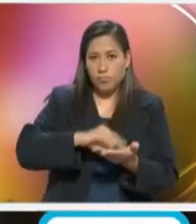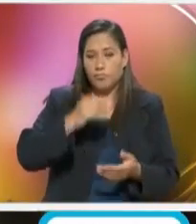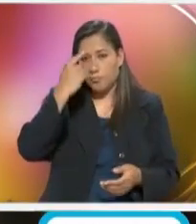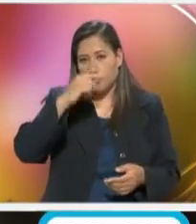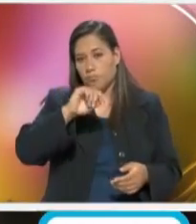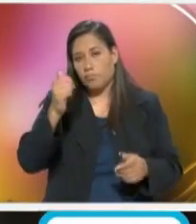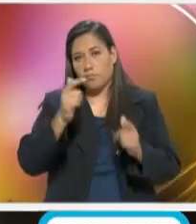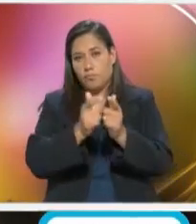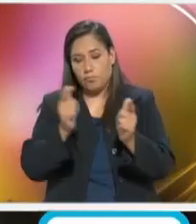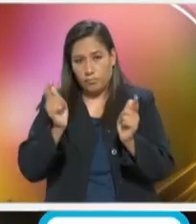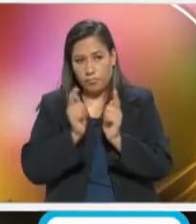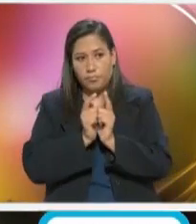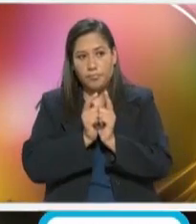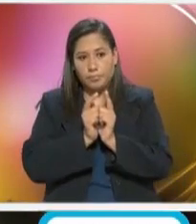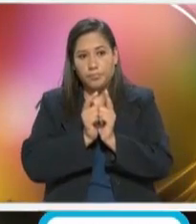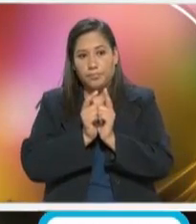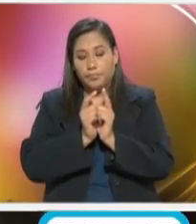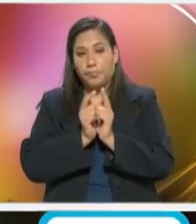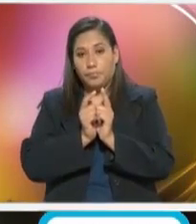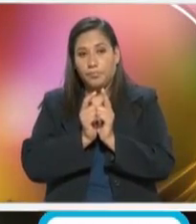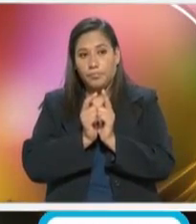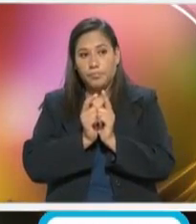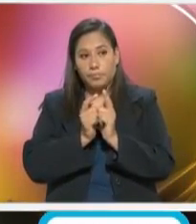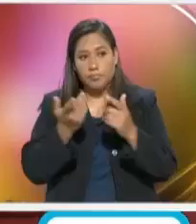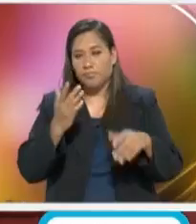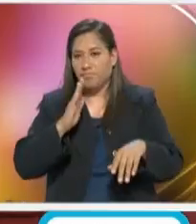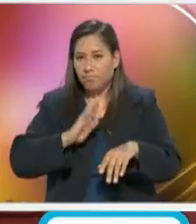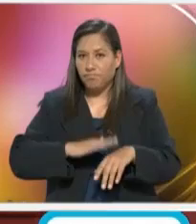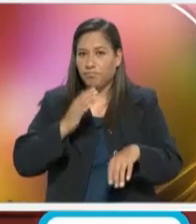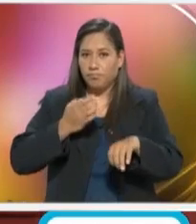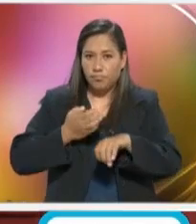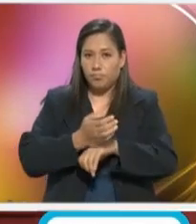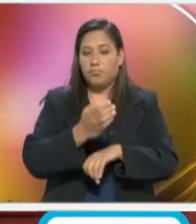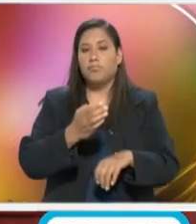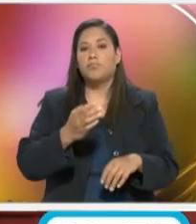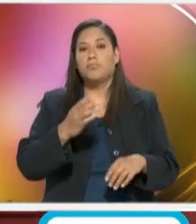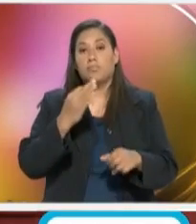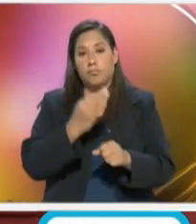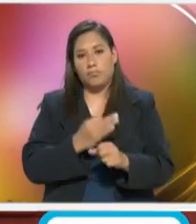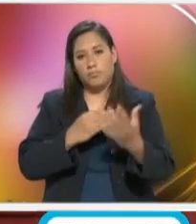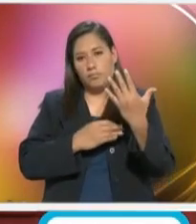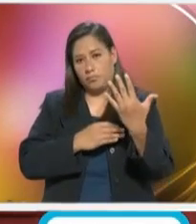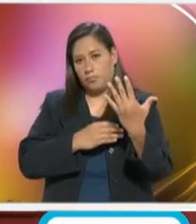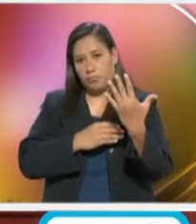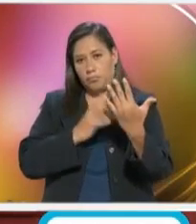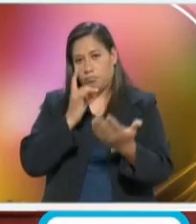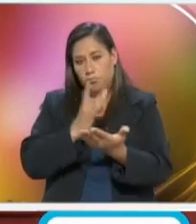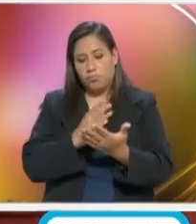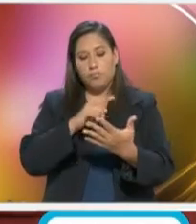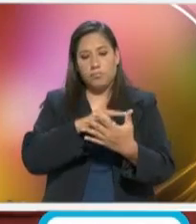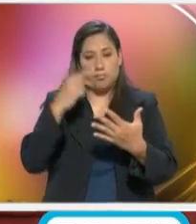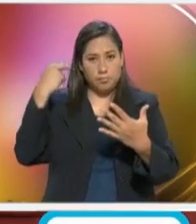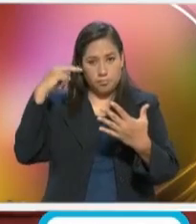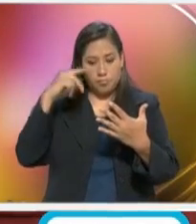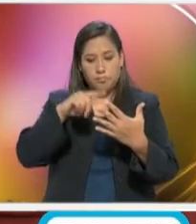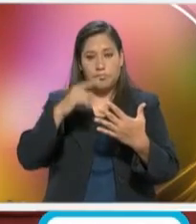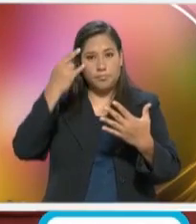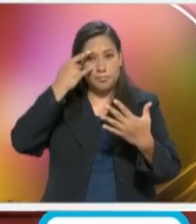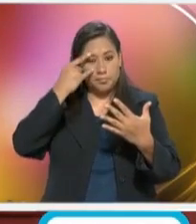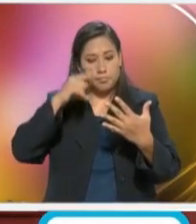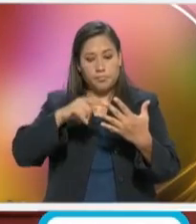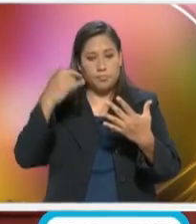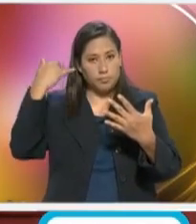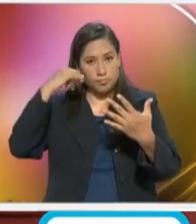demás grupos y llegar a más estados, ¿no? Ahorita solamente estamos en 5 estados, que son Veracruz,